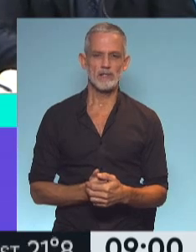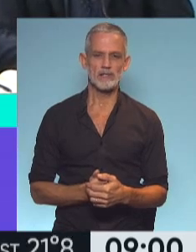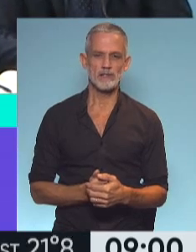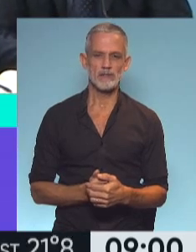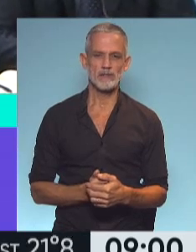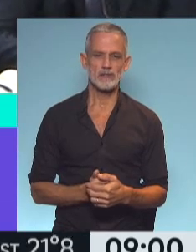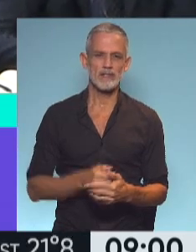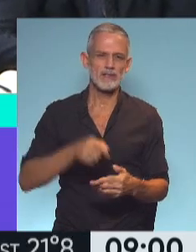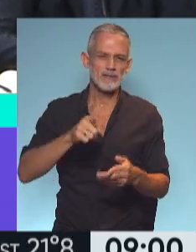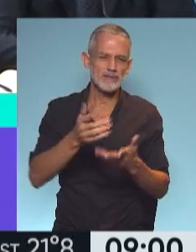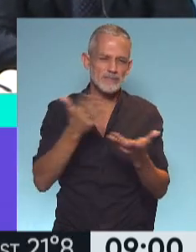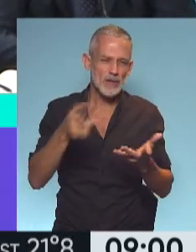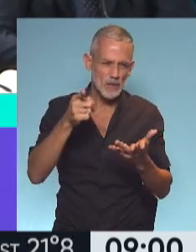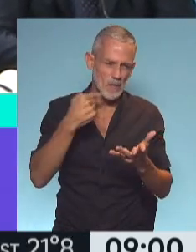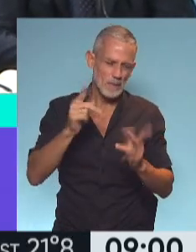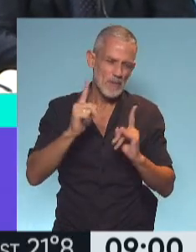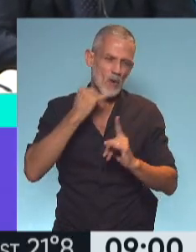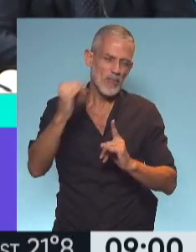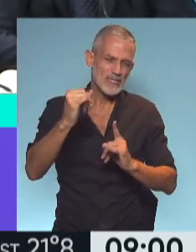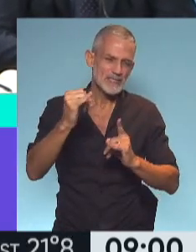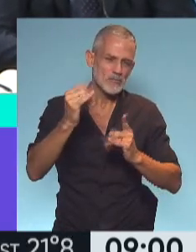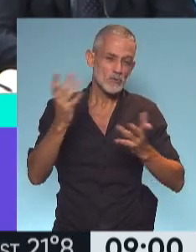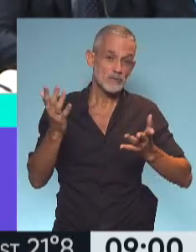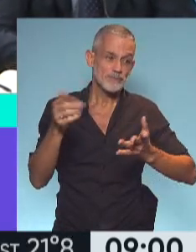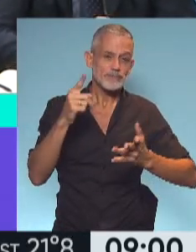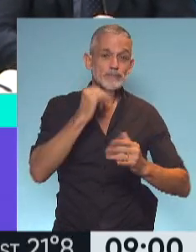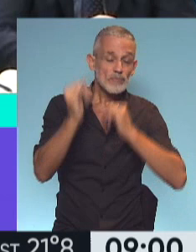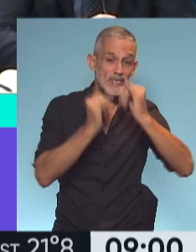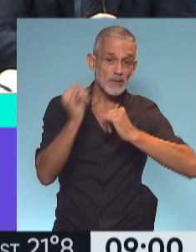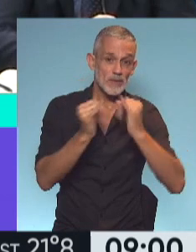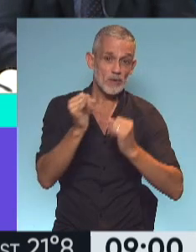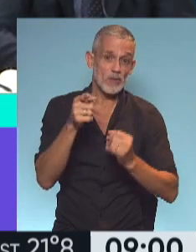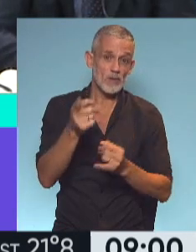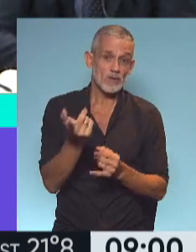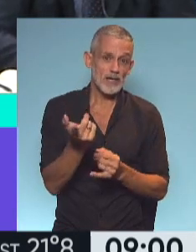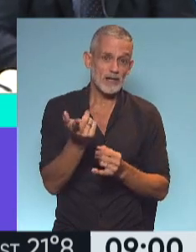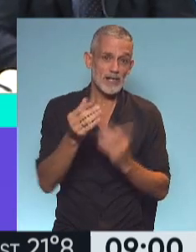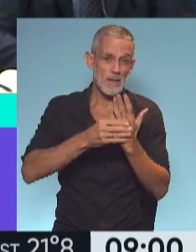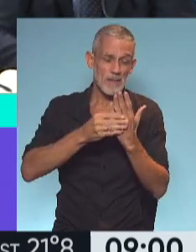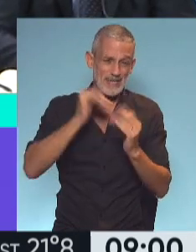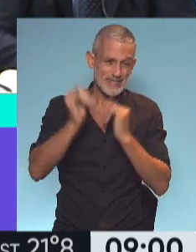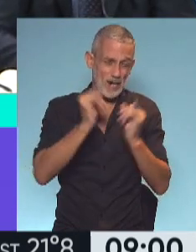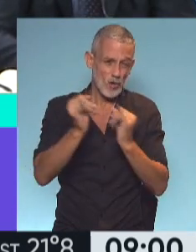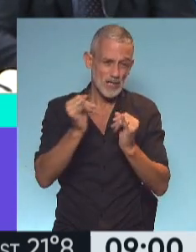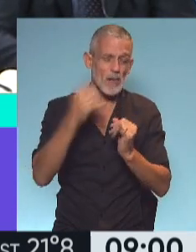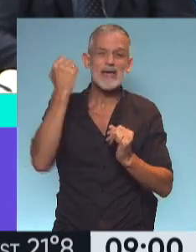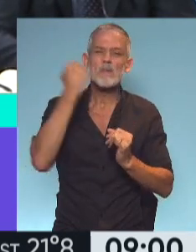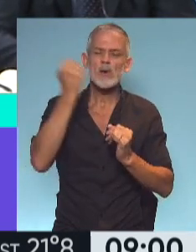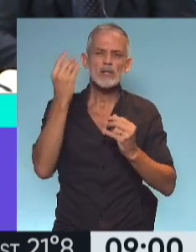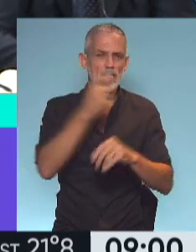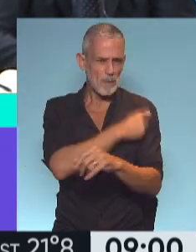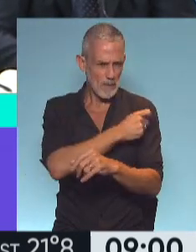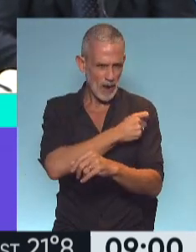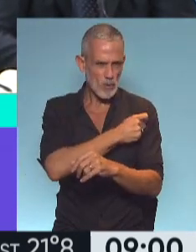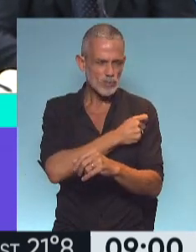Bien, Analia, como decíamos, como explicaba la ministra, la importancia de la